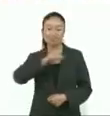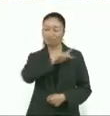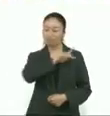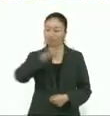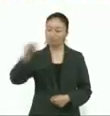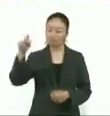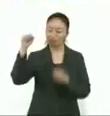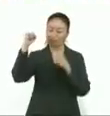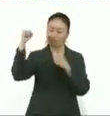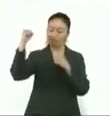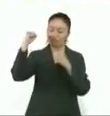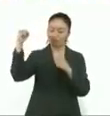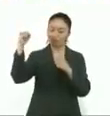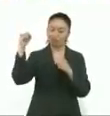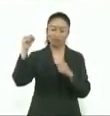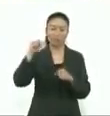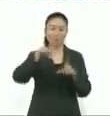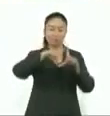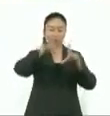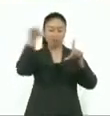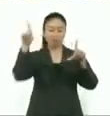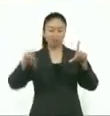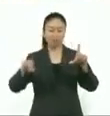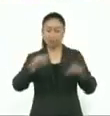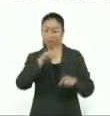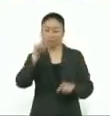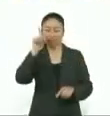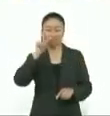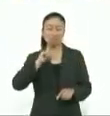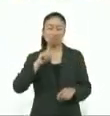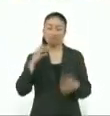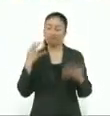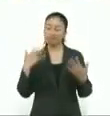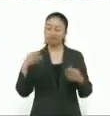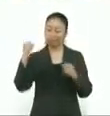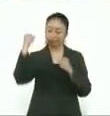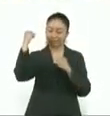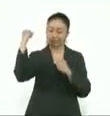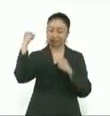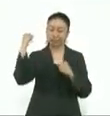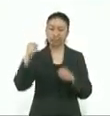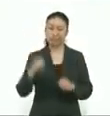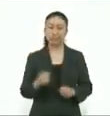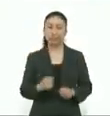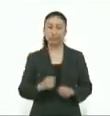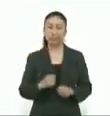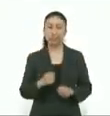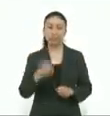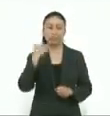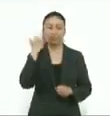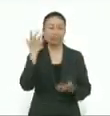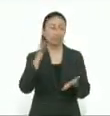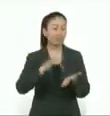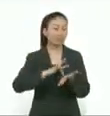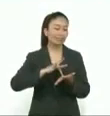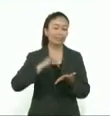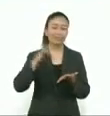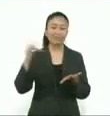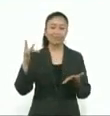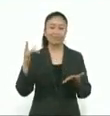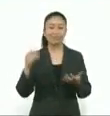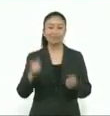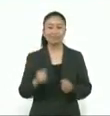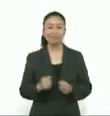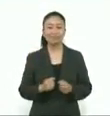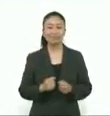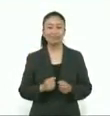todas las mujeres de México. Quiero agradecer por encontrarme esta tarde